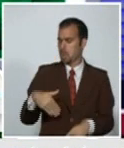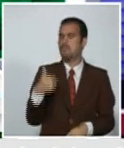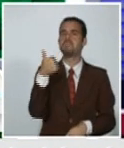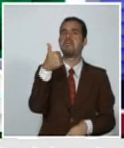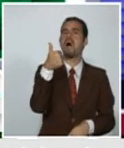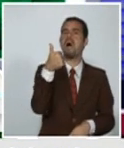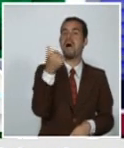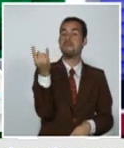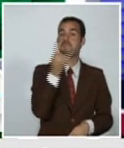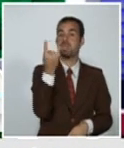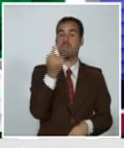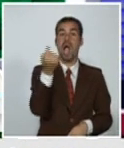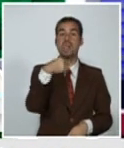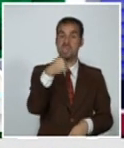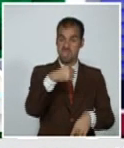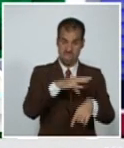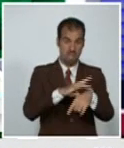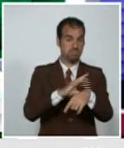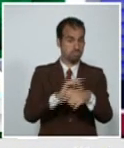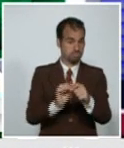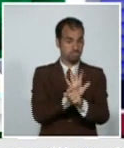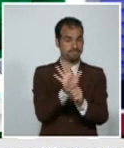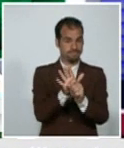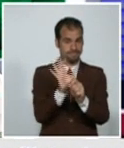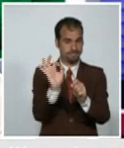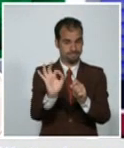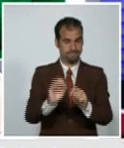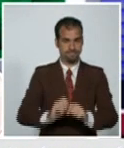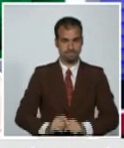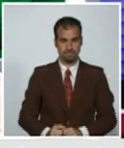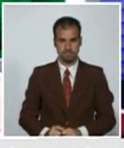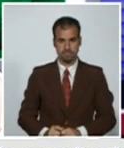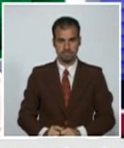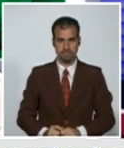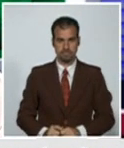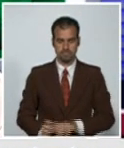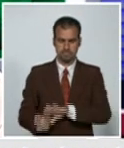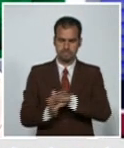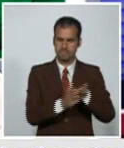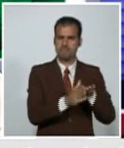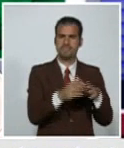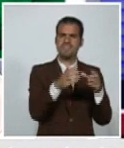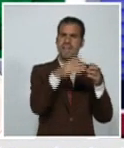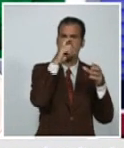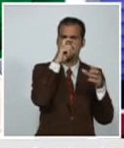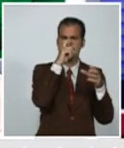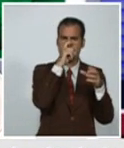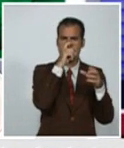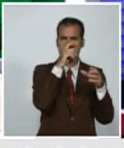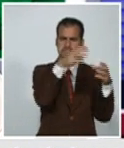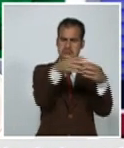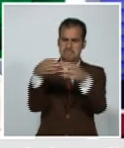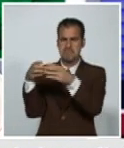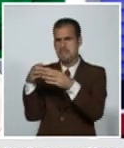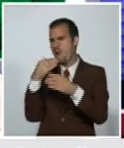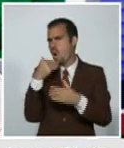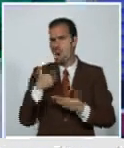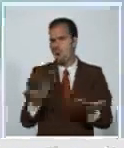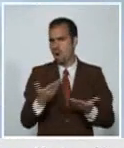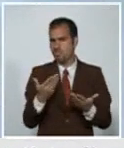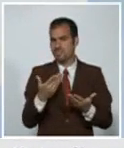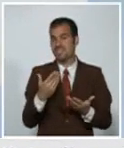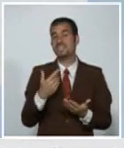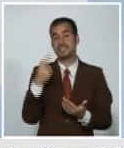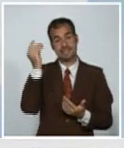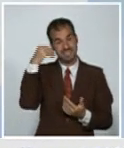del diagnóstico. Por grupos de edades, nuevamente una cifra elevada de menores de